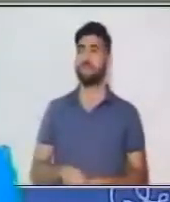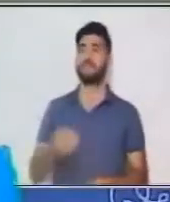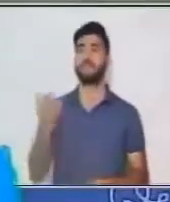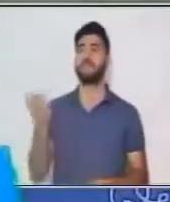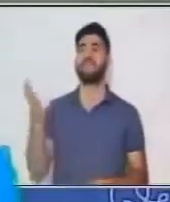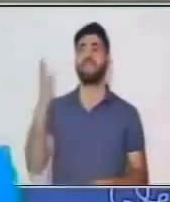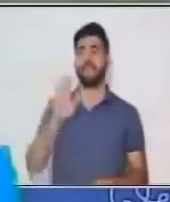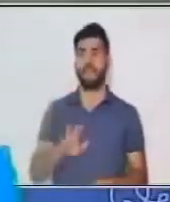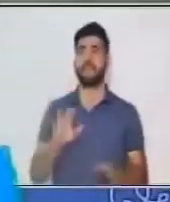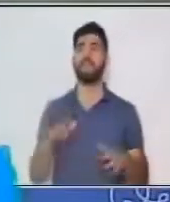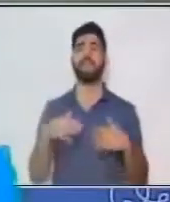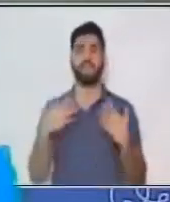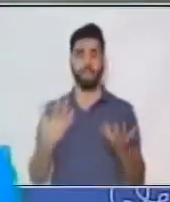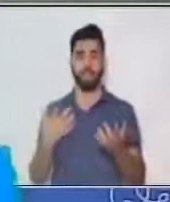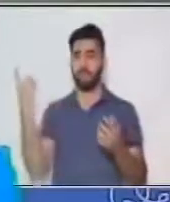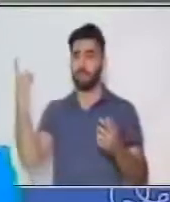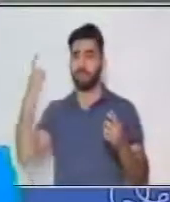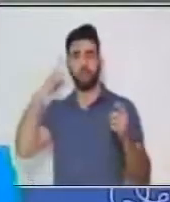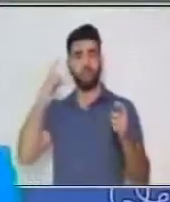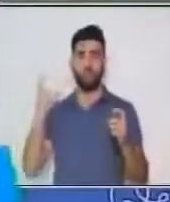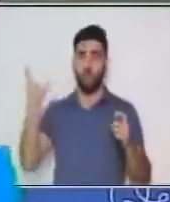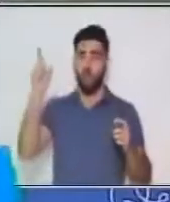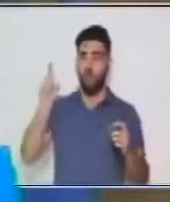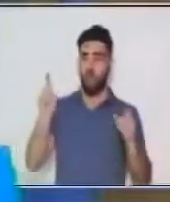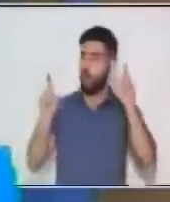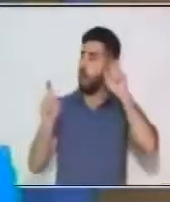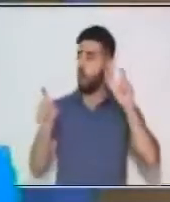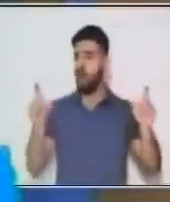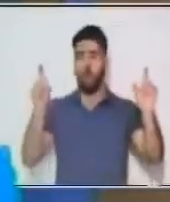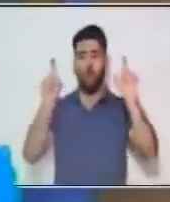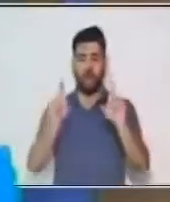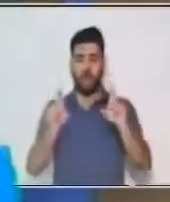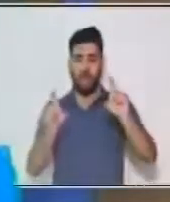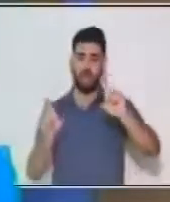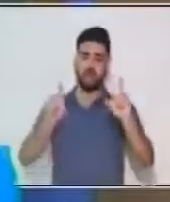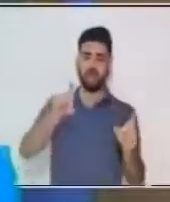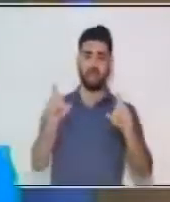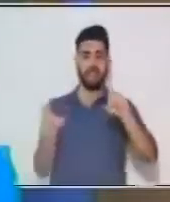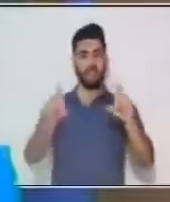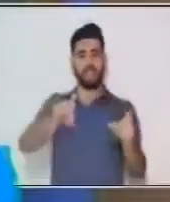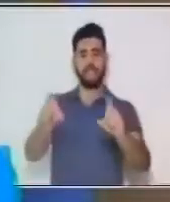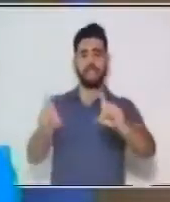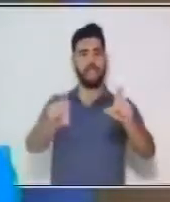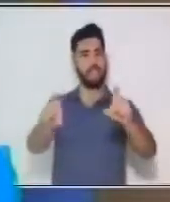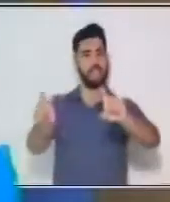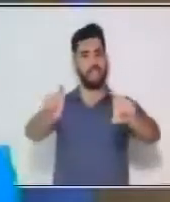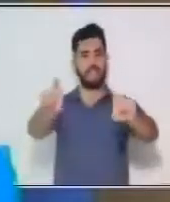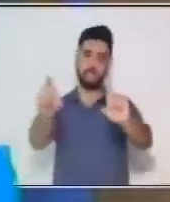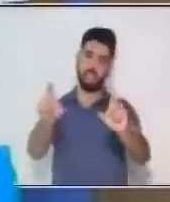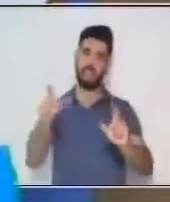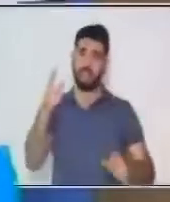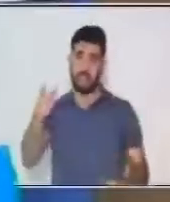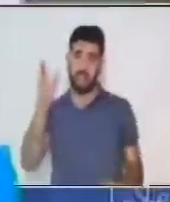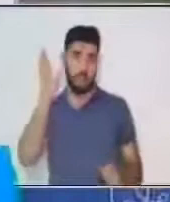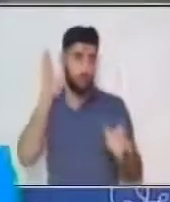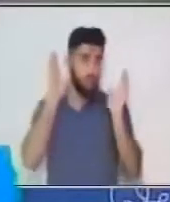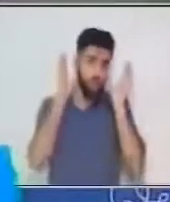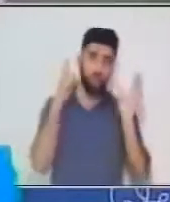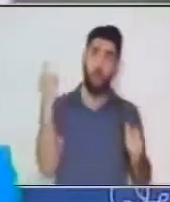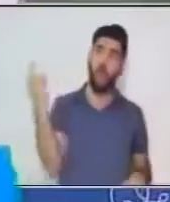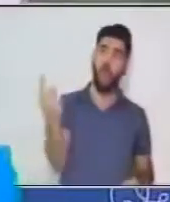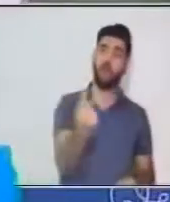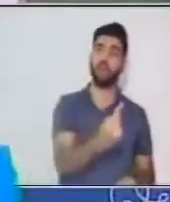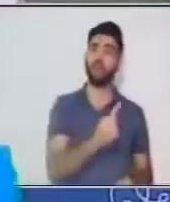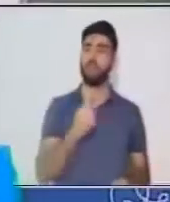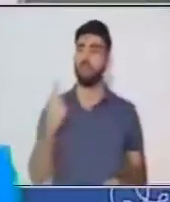Después encontramos a las orejas con patas. Las orejas con patas eran las encargadas de escuchar todo lo que